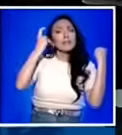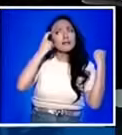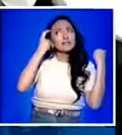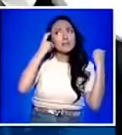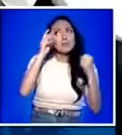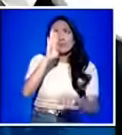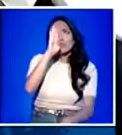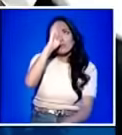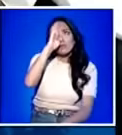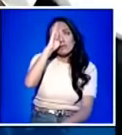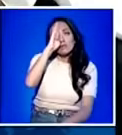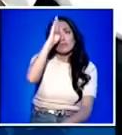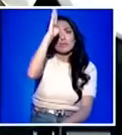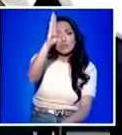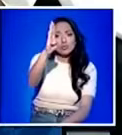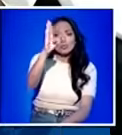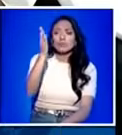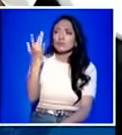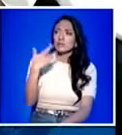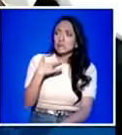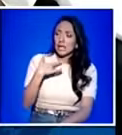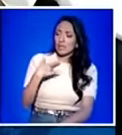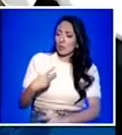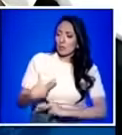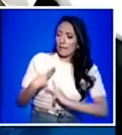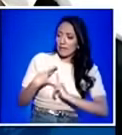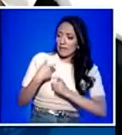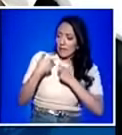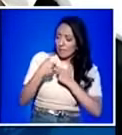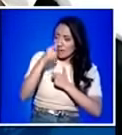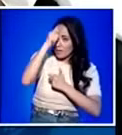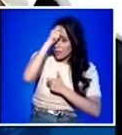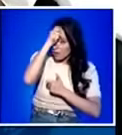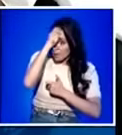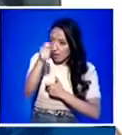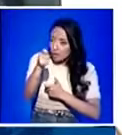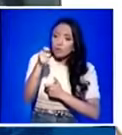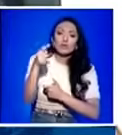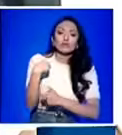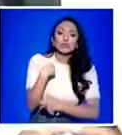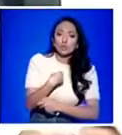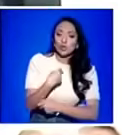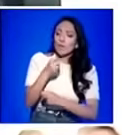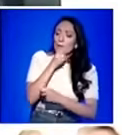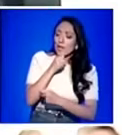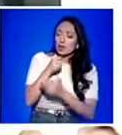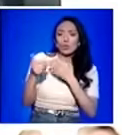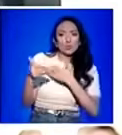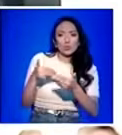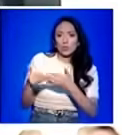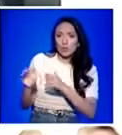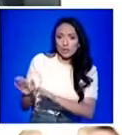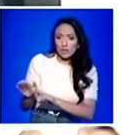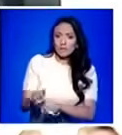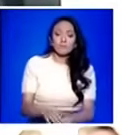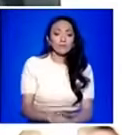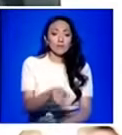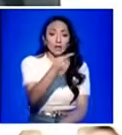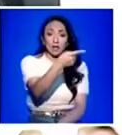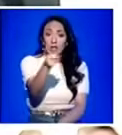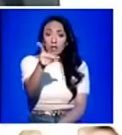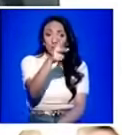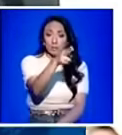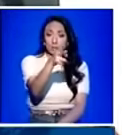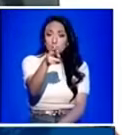siempre en una vida digna, un envejecimiento activo. Me he dado cuenta que tienen la misma